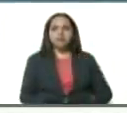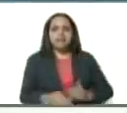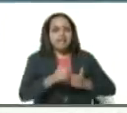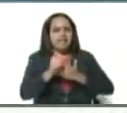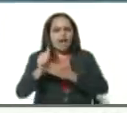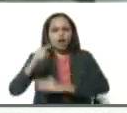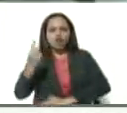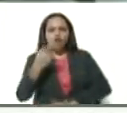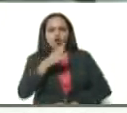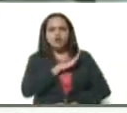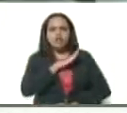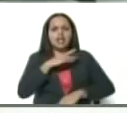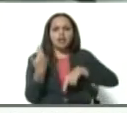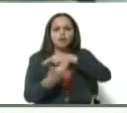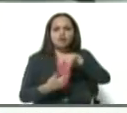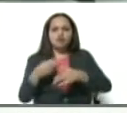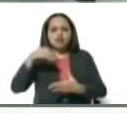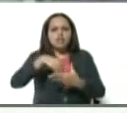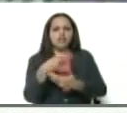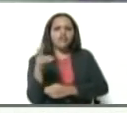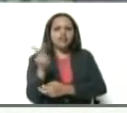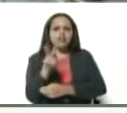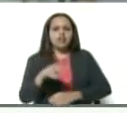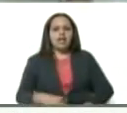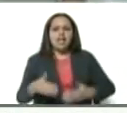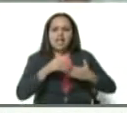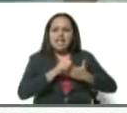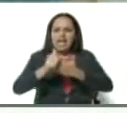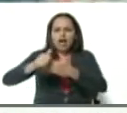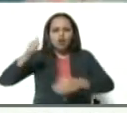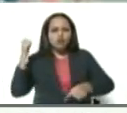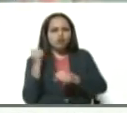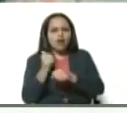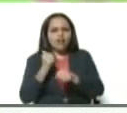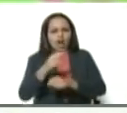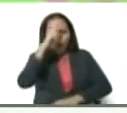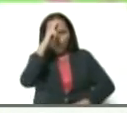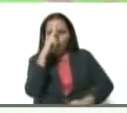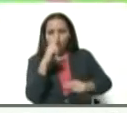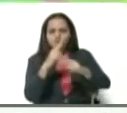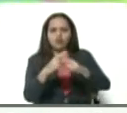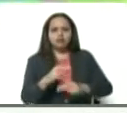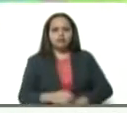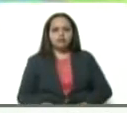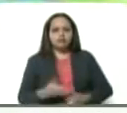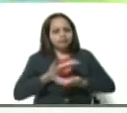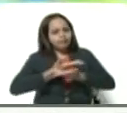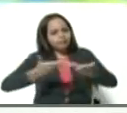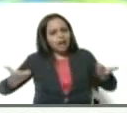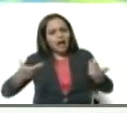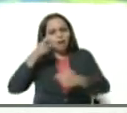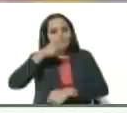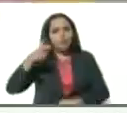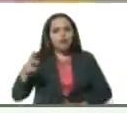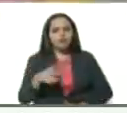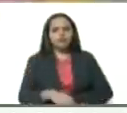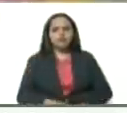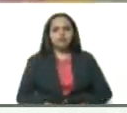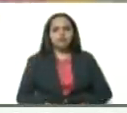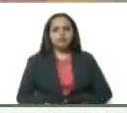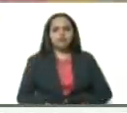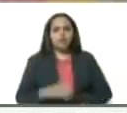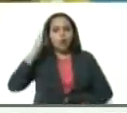solo lo tiene la revolución en Venezuela. Un liderazgo de trabajo, honesto, dedicado al pueblo,